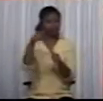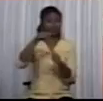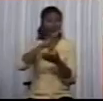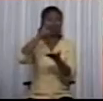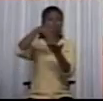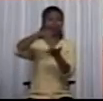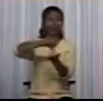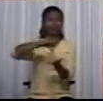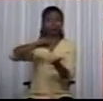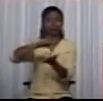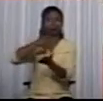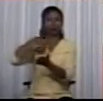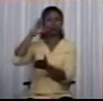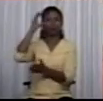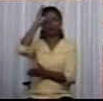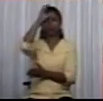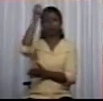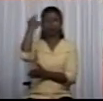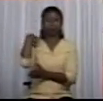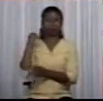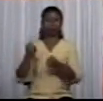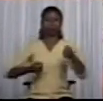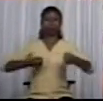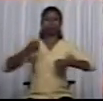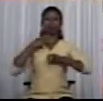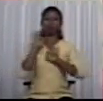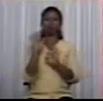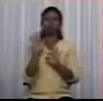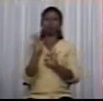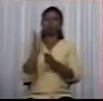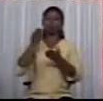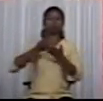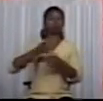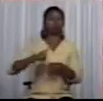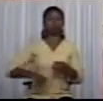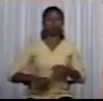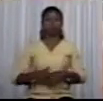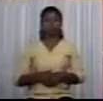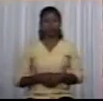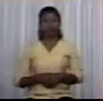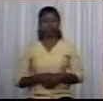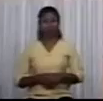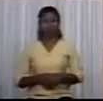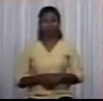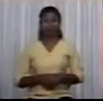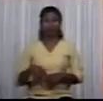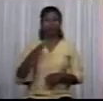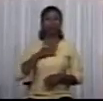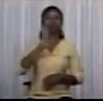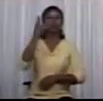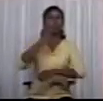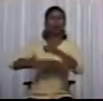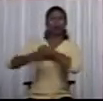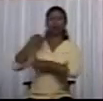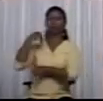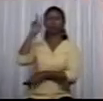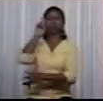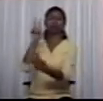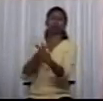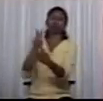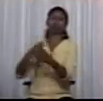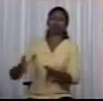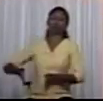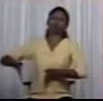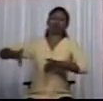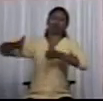ciudad, carro que no es del año, no puede rodar por las calles de Fullino. Imagínese. Papá Roncón, yo soy muy amigo de sus hijos, nos conocemos desde niño, a usted